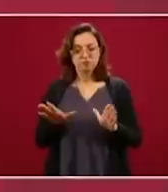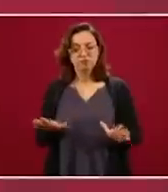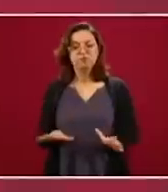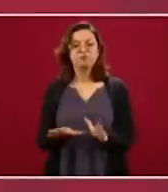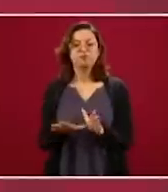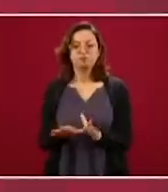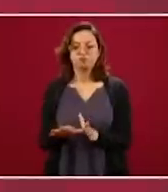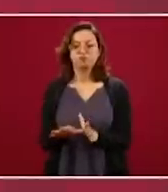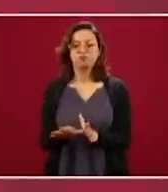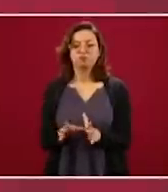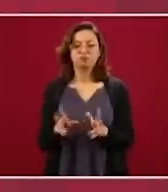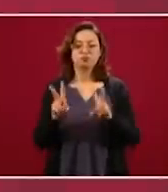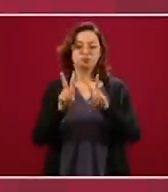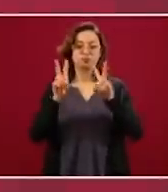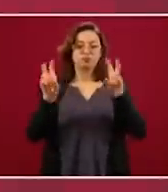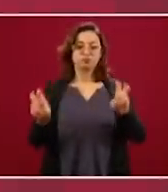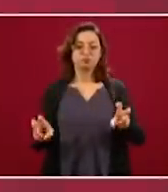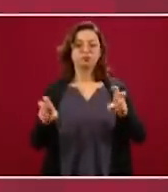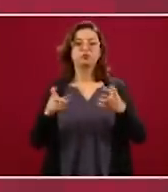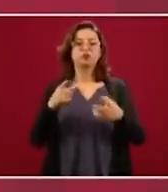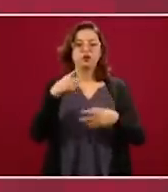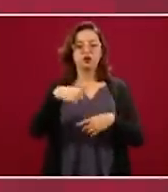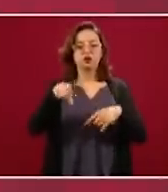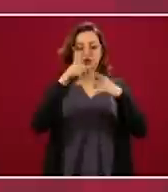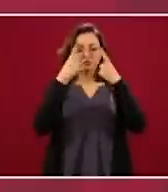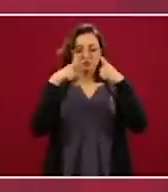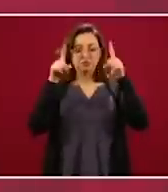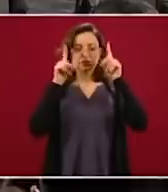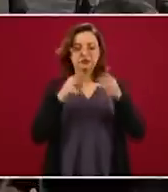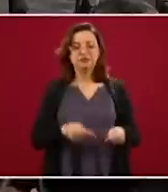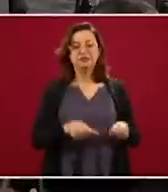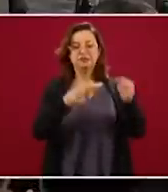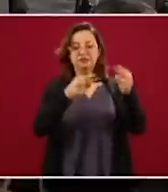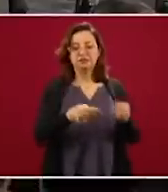Marina Mercante. ¿Sí? Por eso